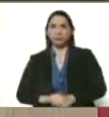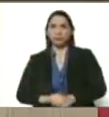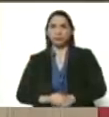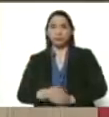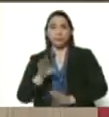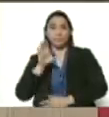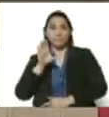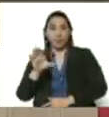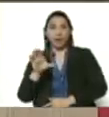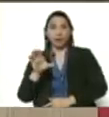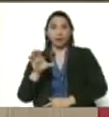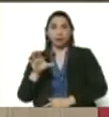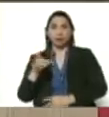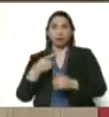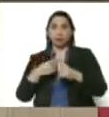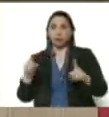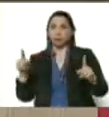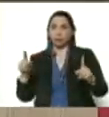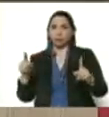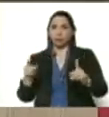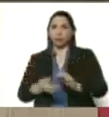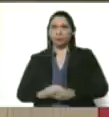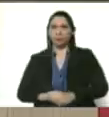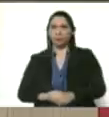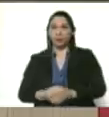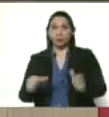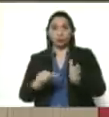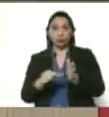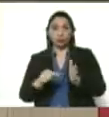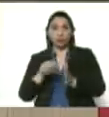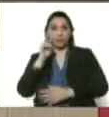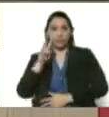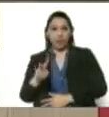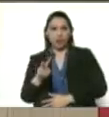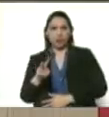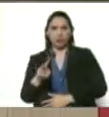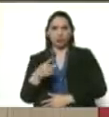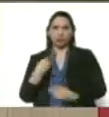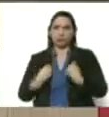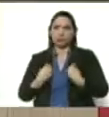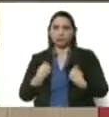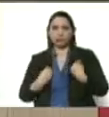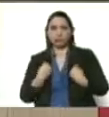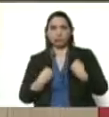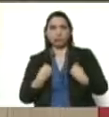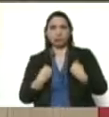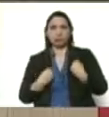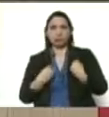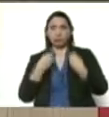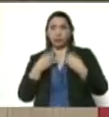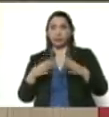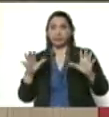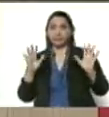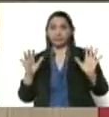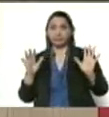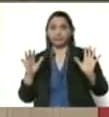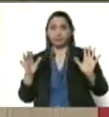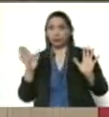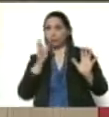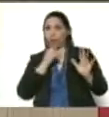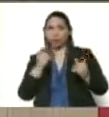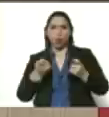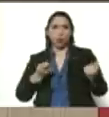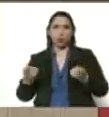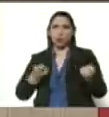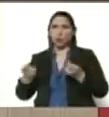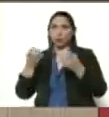país vecino por el occidente, donde vemos una situación también, bueno, de descontrol en